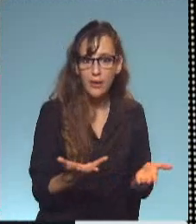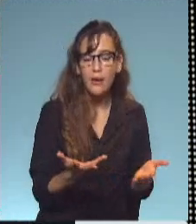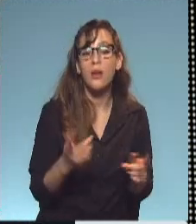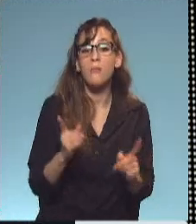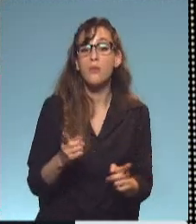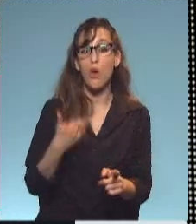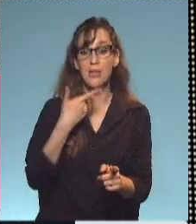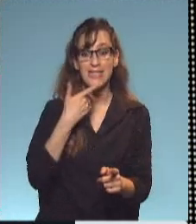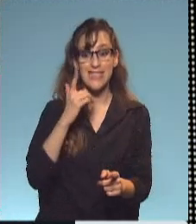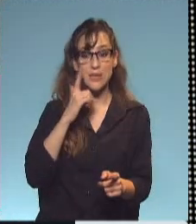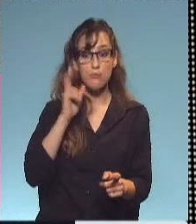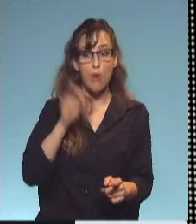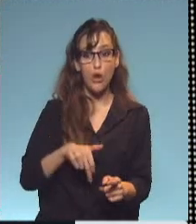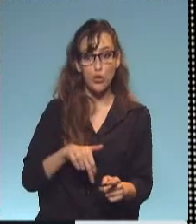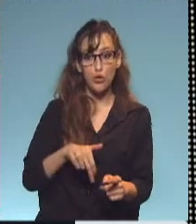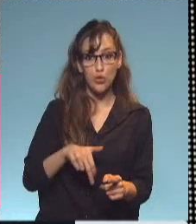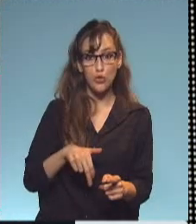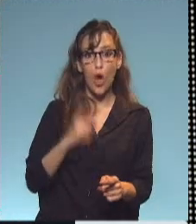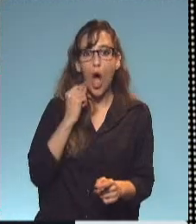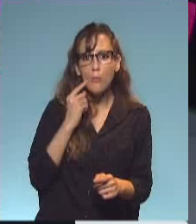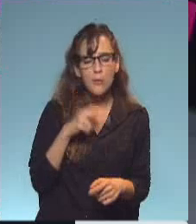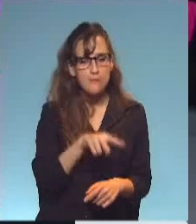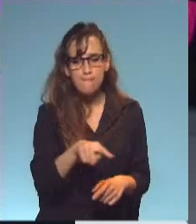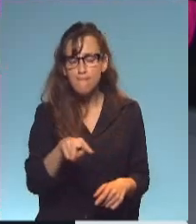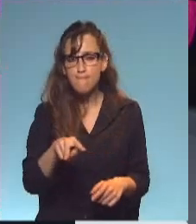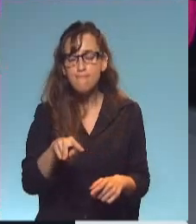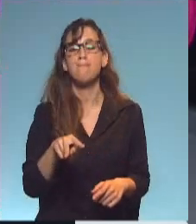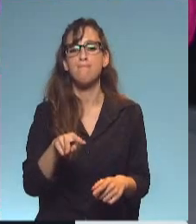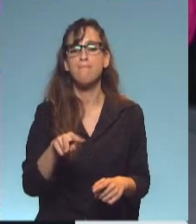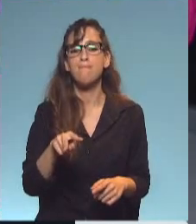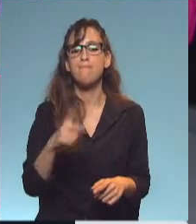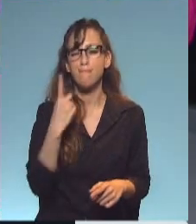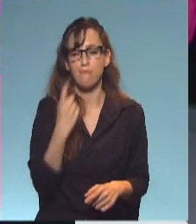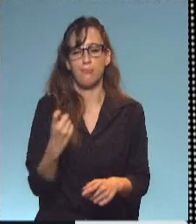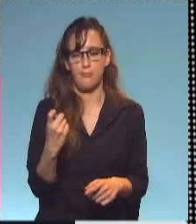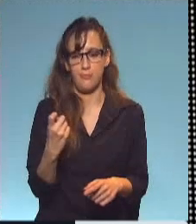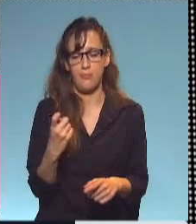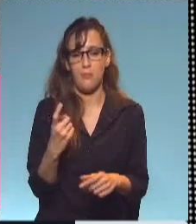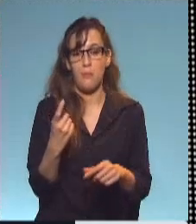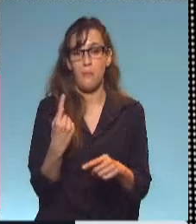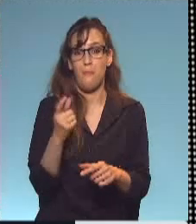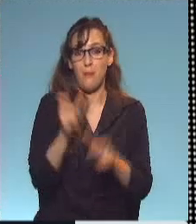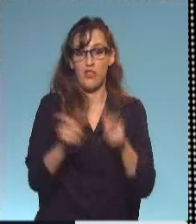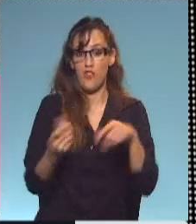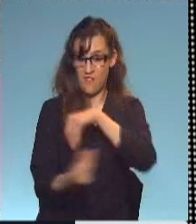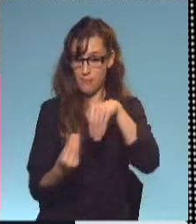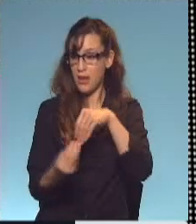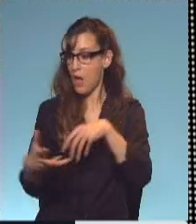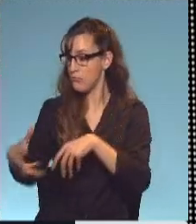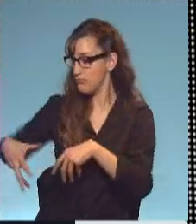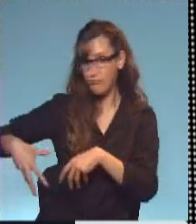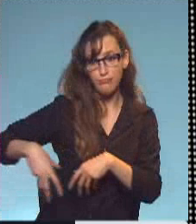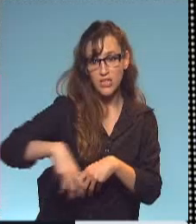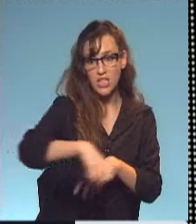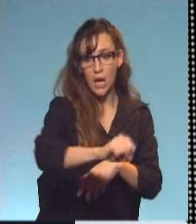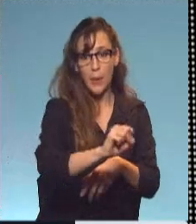cuenta del principio que subyace a todas las técnicas de memoria hasta los días de hoy, tomó a cada familiar de la mano y lo llevó en el medio de una nube de bruma